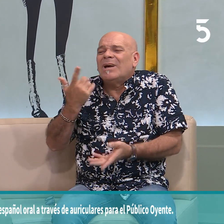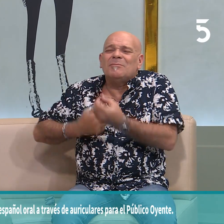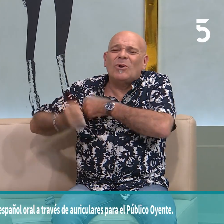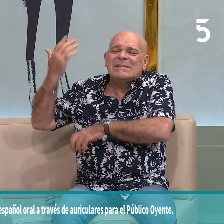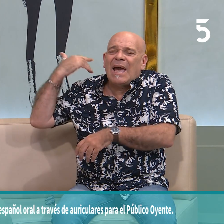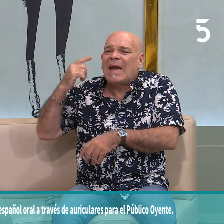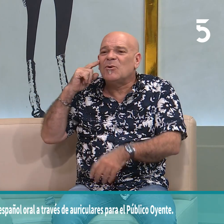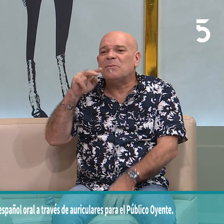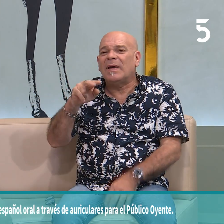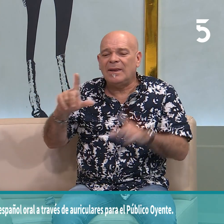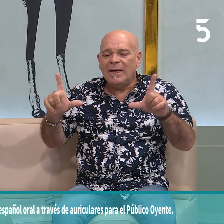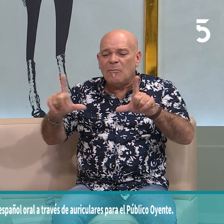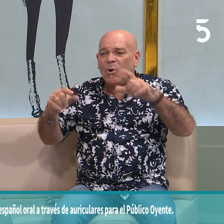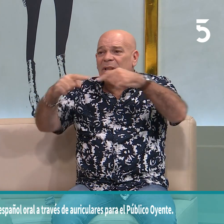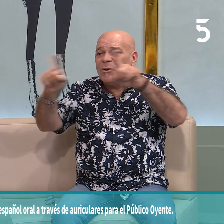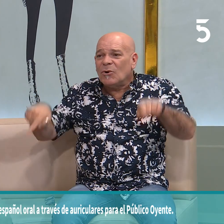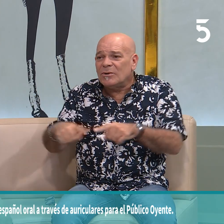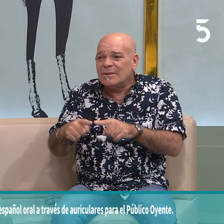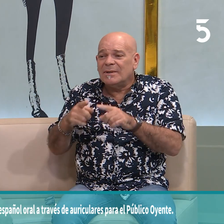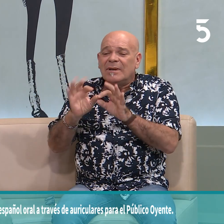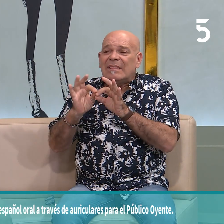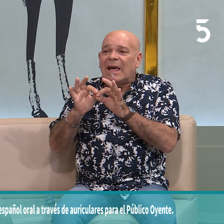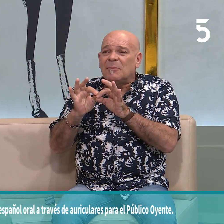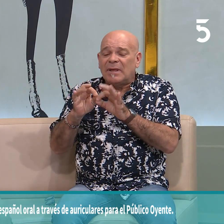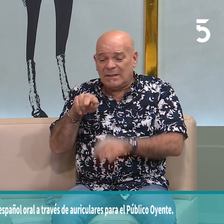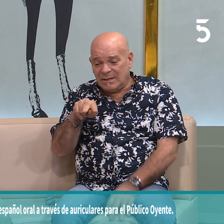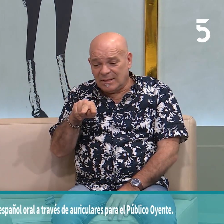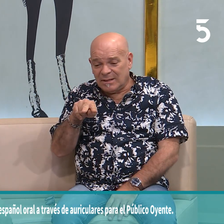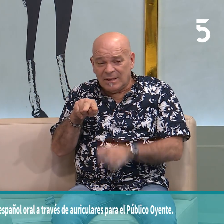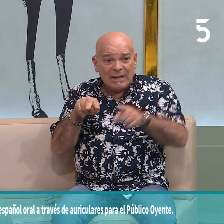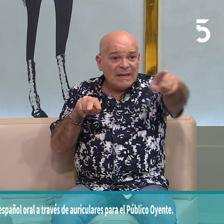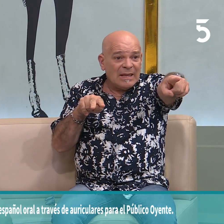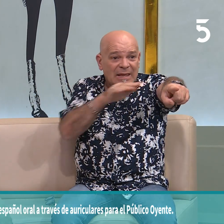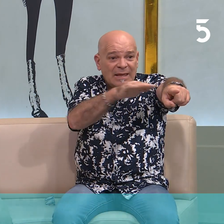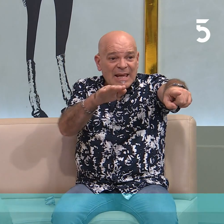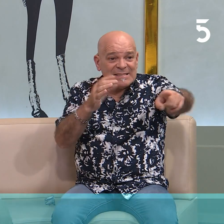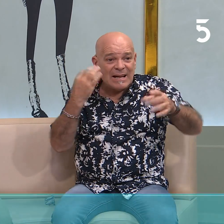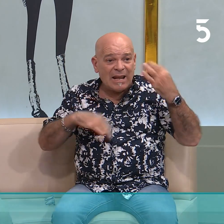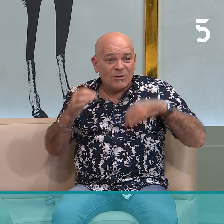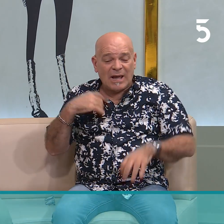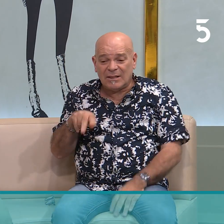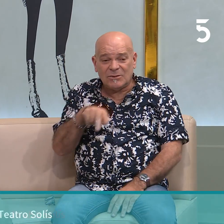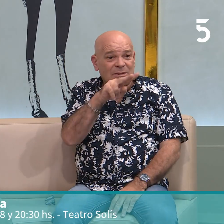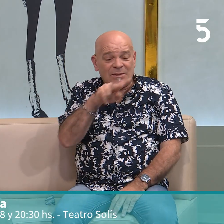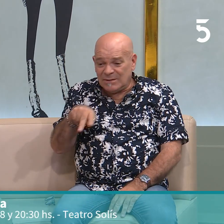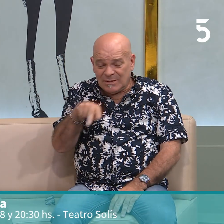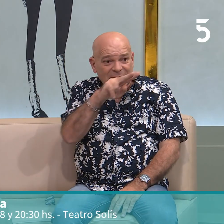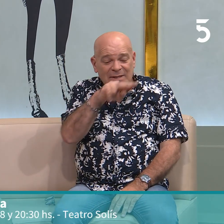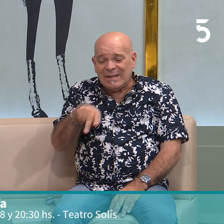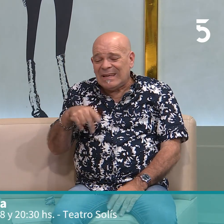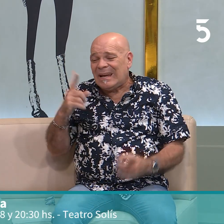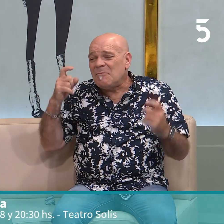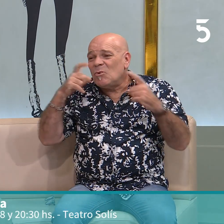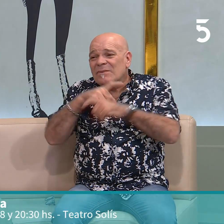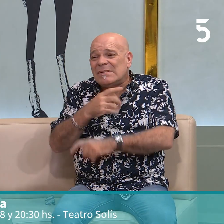como espectador, vi con un monitor a una intérprete y la obra